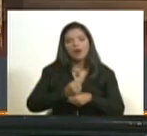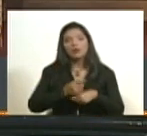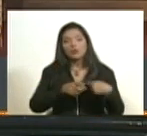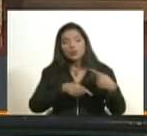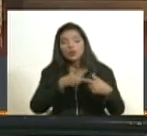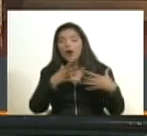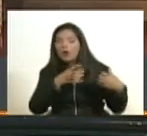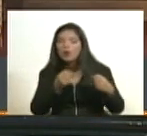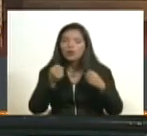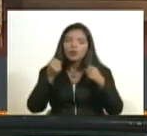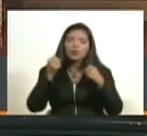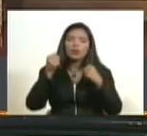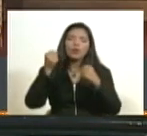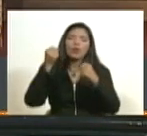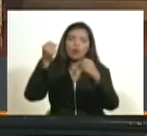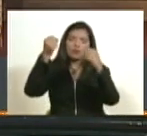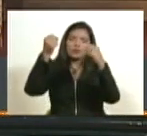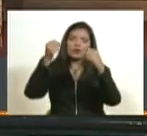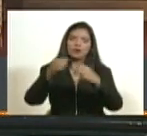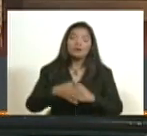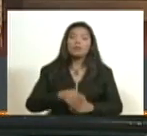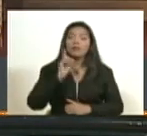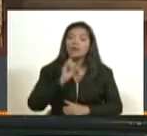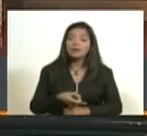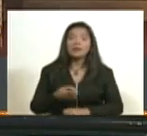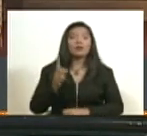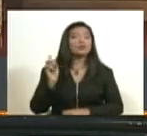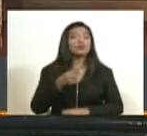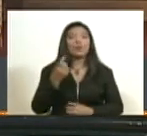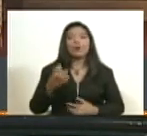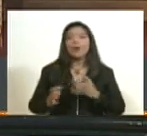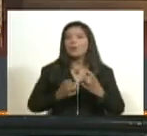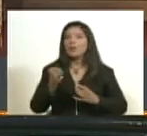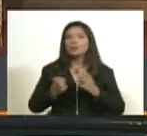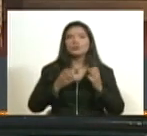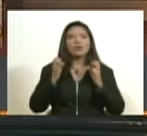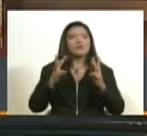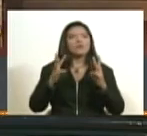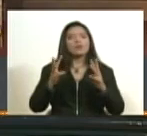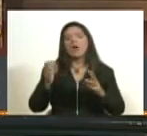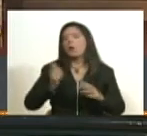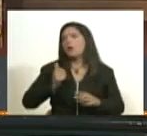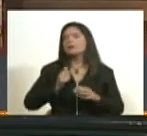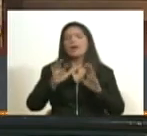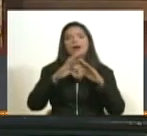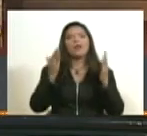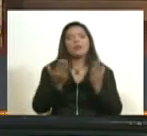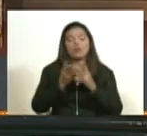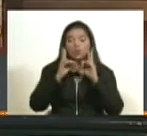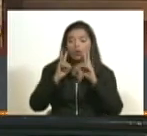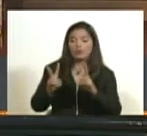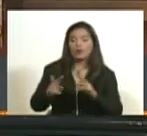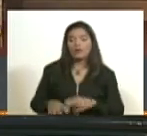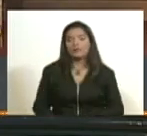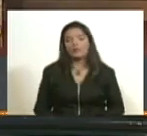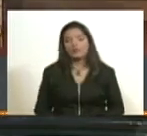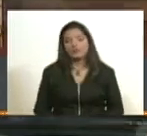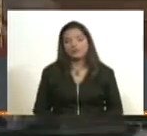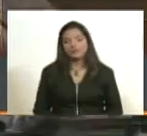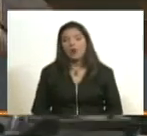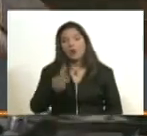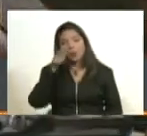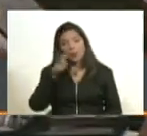unas glorias gigantescas que deberían llenar de emoción y brillo a cualquiera en el mundo cuando las observa. Un